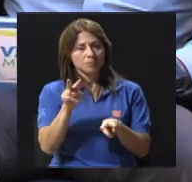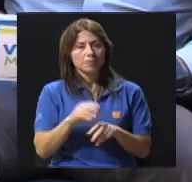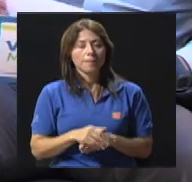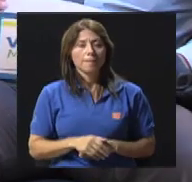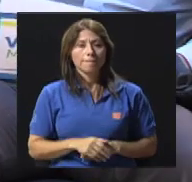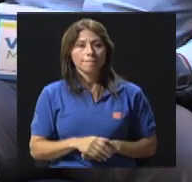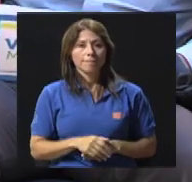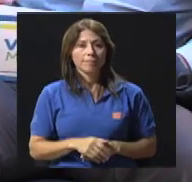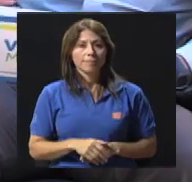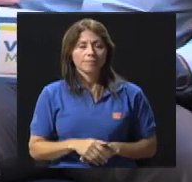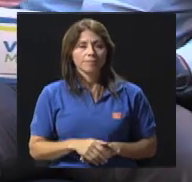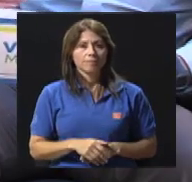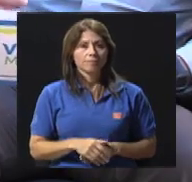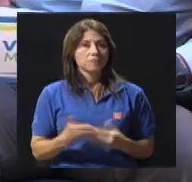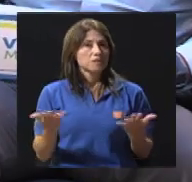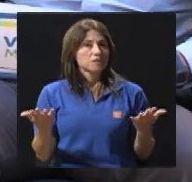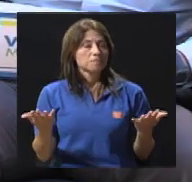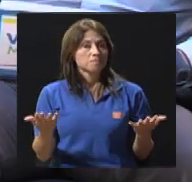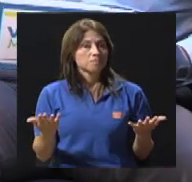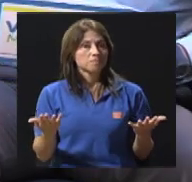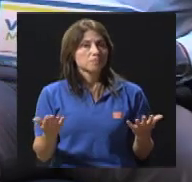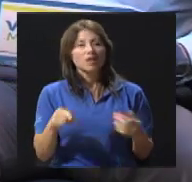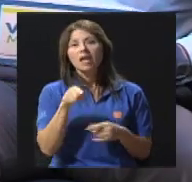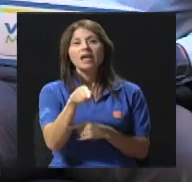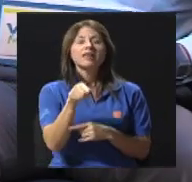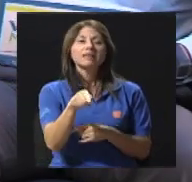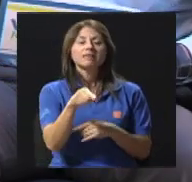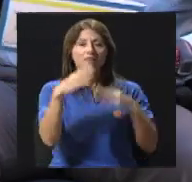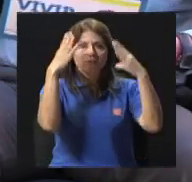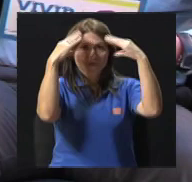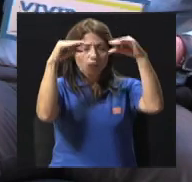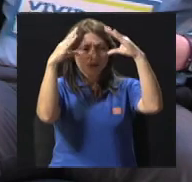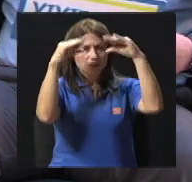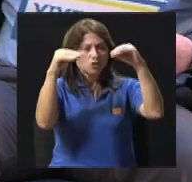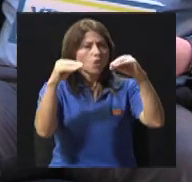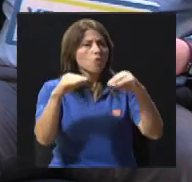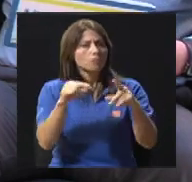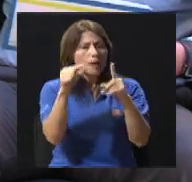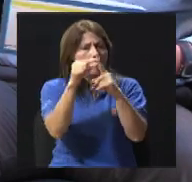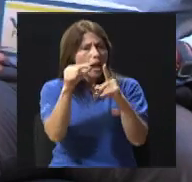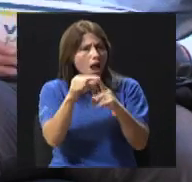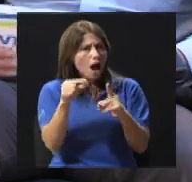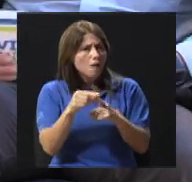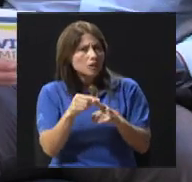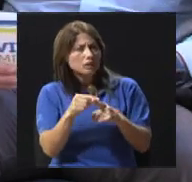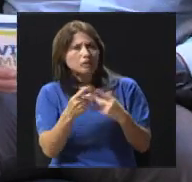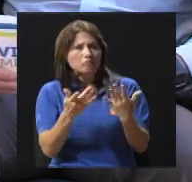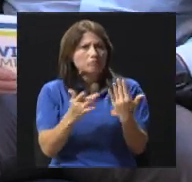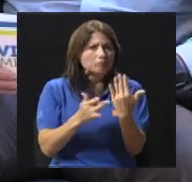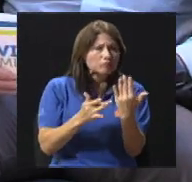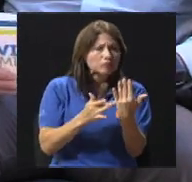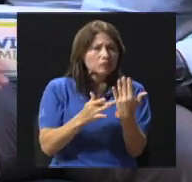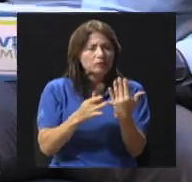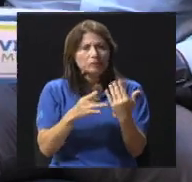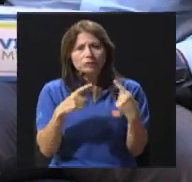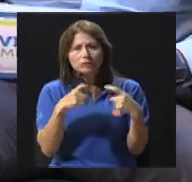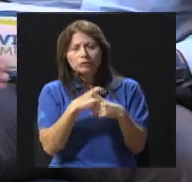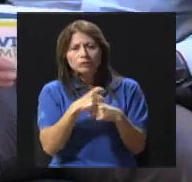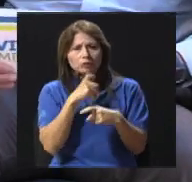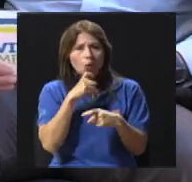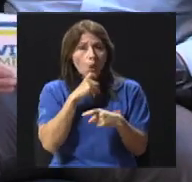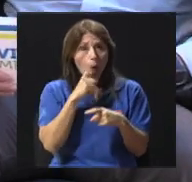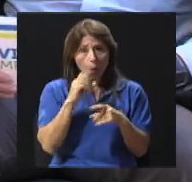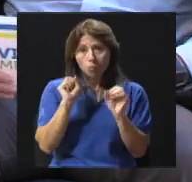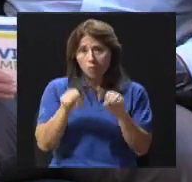¿Y el lenguaje en el que viene este tipo de información les resulta comprensible? Sí, normalmente son tablas